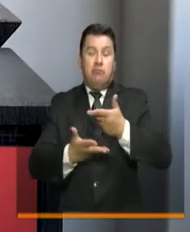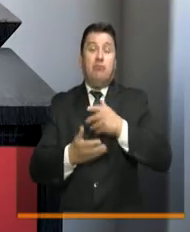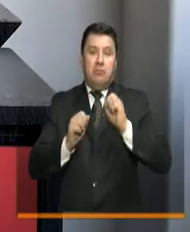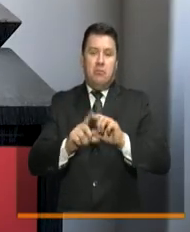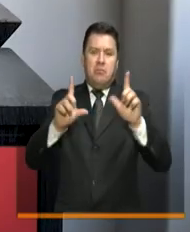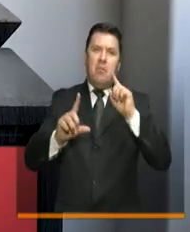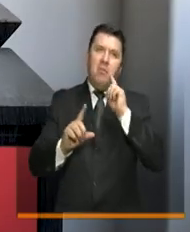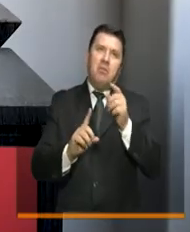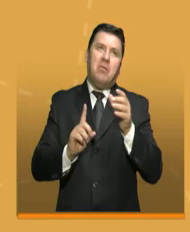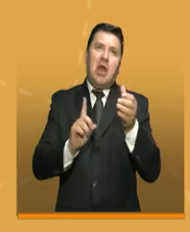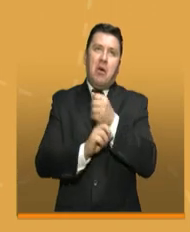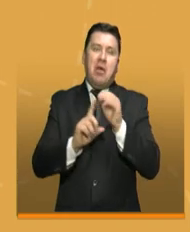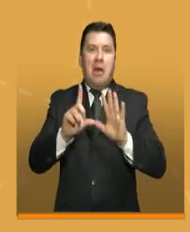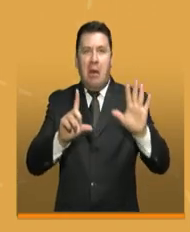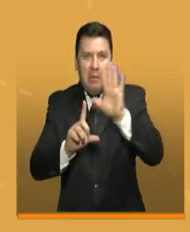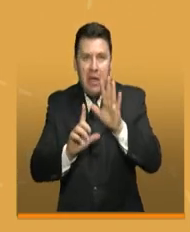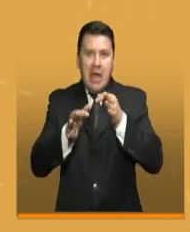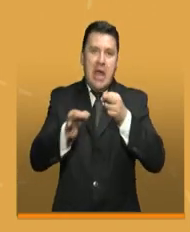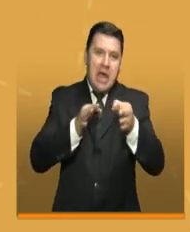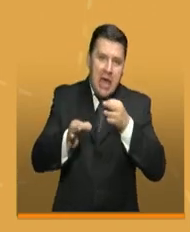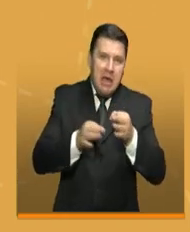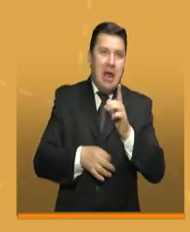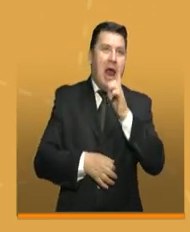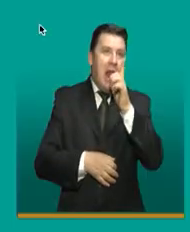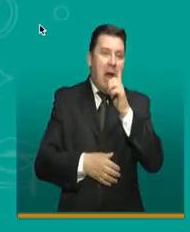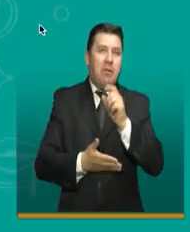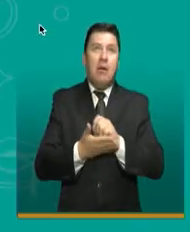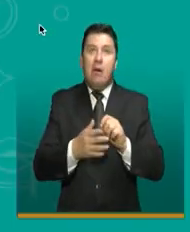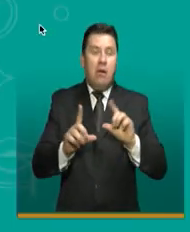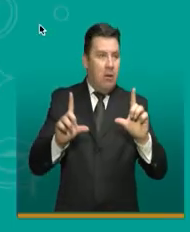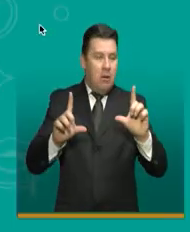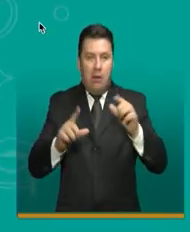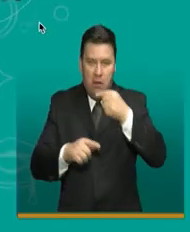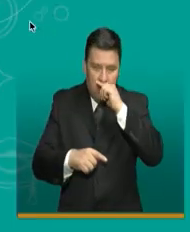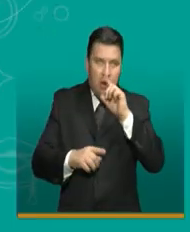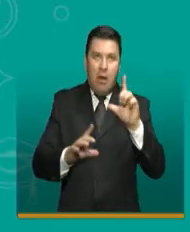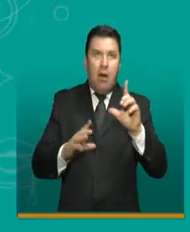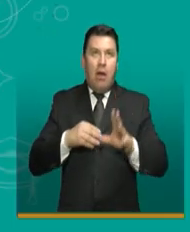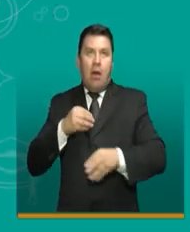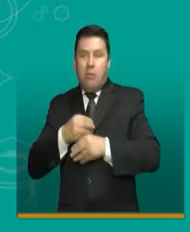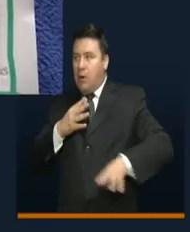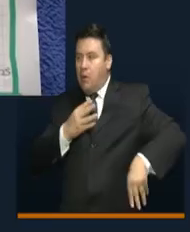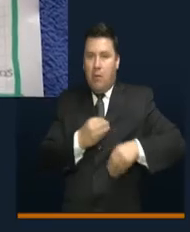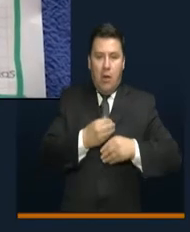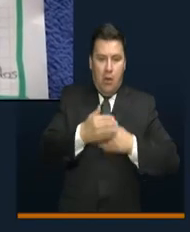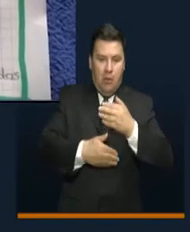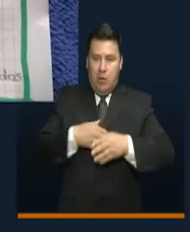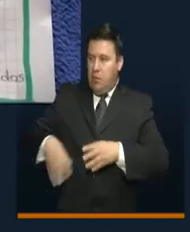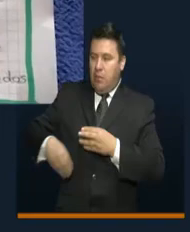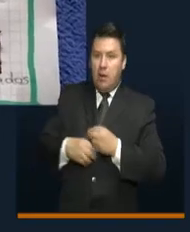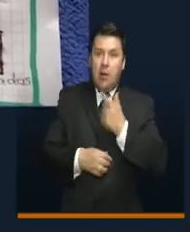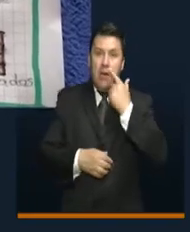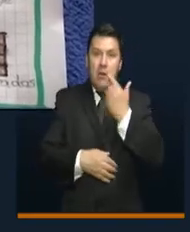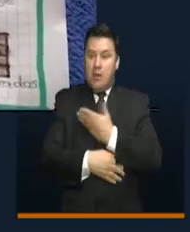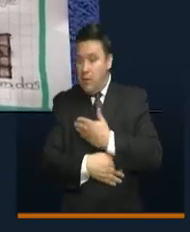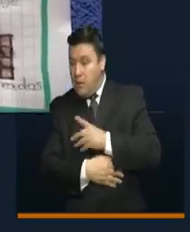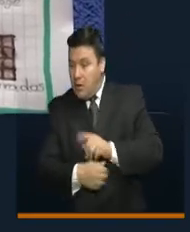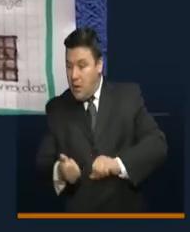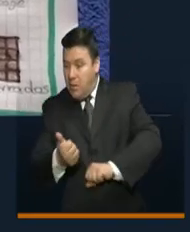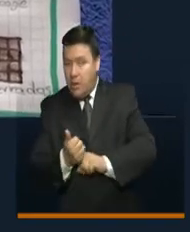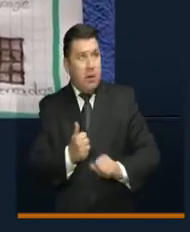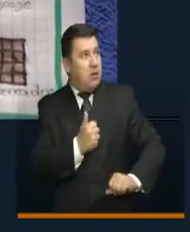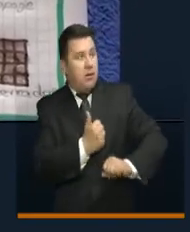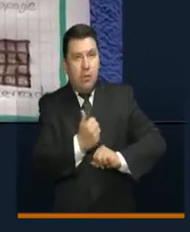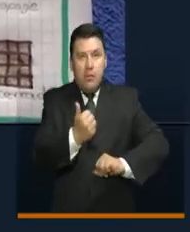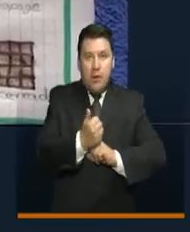encontrar videos, explicaciones, actividades de lápiz y papel. Esto hace que los niños complementen su proceso y que los padres tengan un apoyo